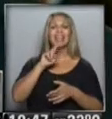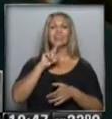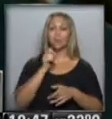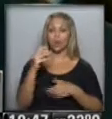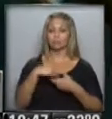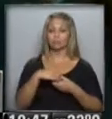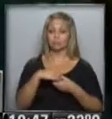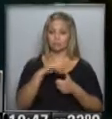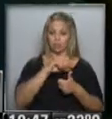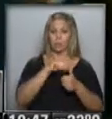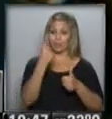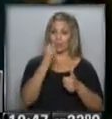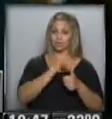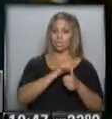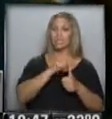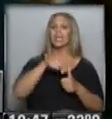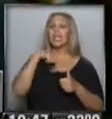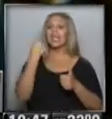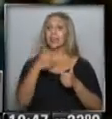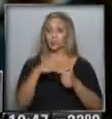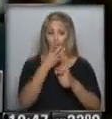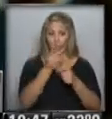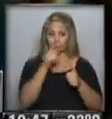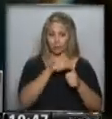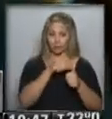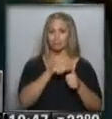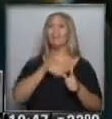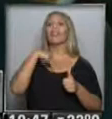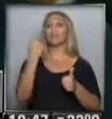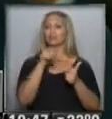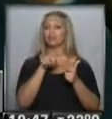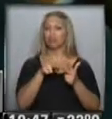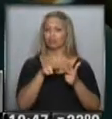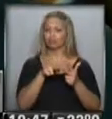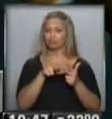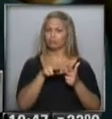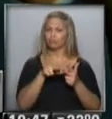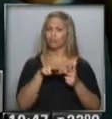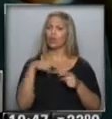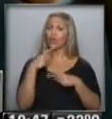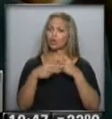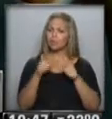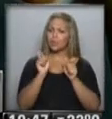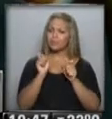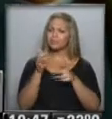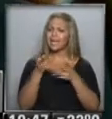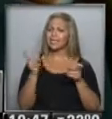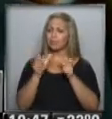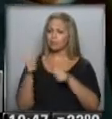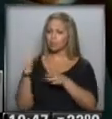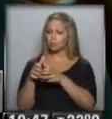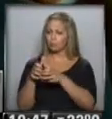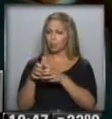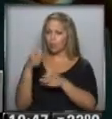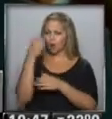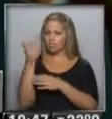dos? Después de las 5 de la mañana, digamos, ¿no? ¿Tiene el número? ¿Sigue manteniendo el número el oficialismo? Sí, sí. Nosotros